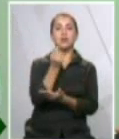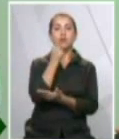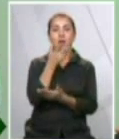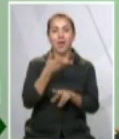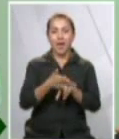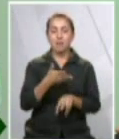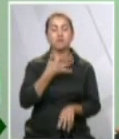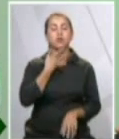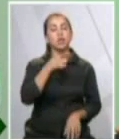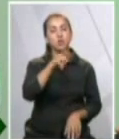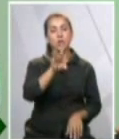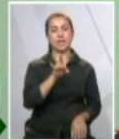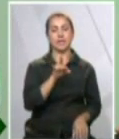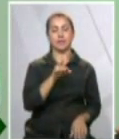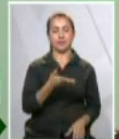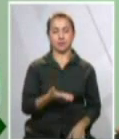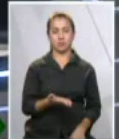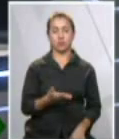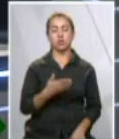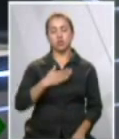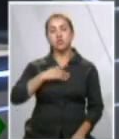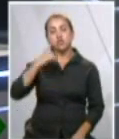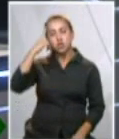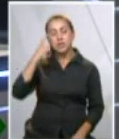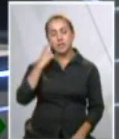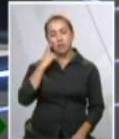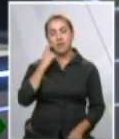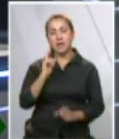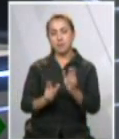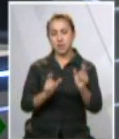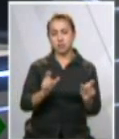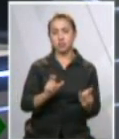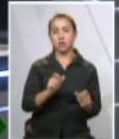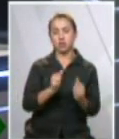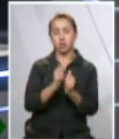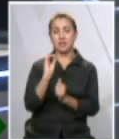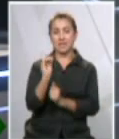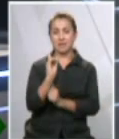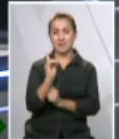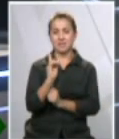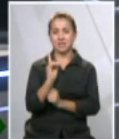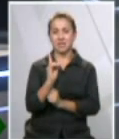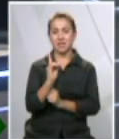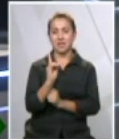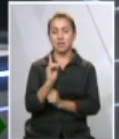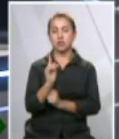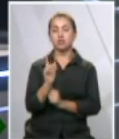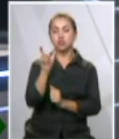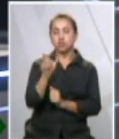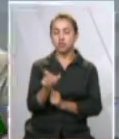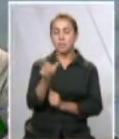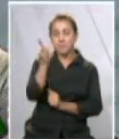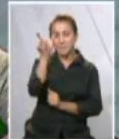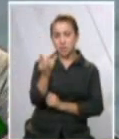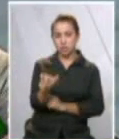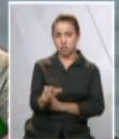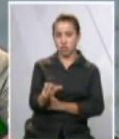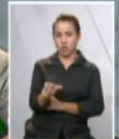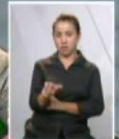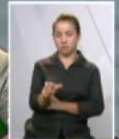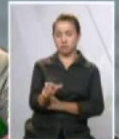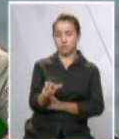elección? Porque yo creo que las personas con discapacidad son, antes que nada, personas, ¿no? Y la